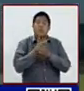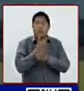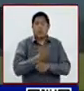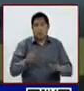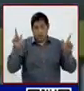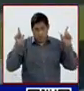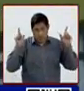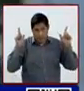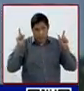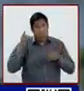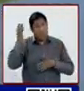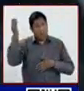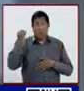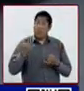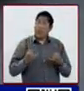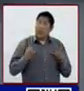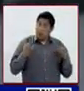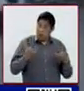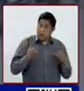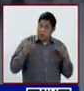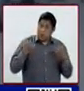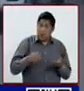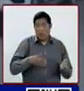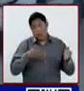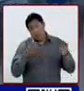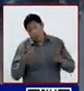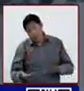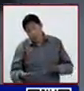liberado. Él es el joven que ha perdido